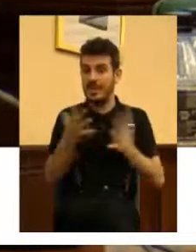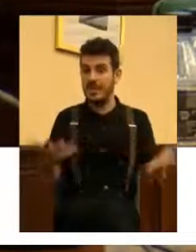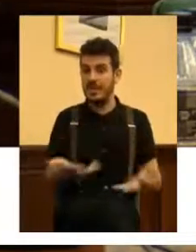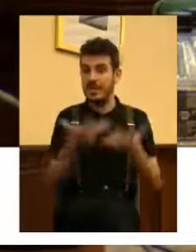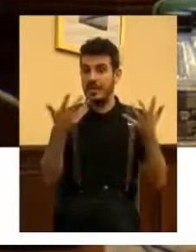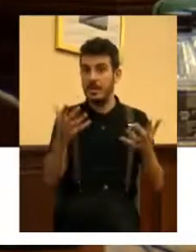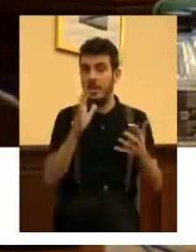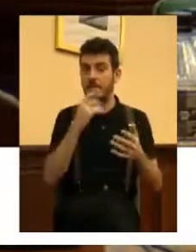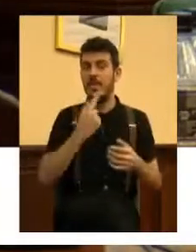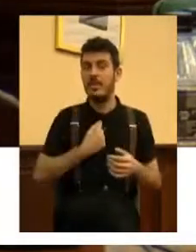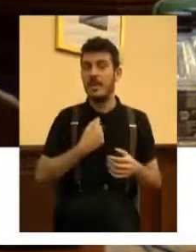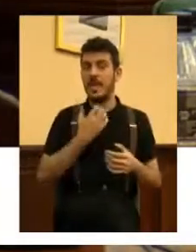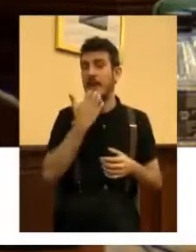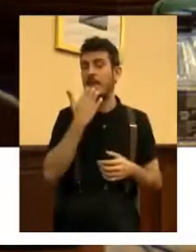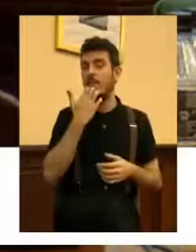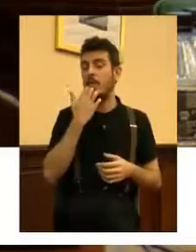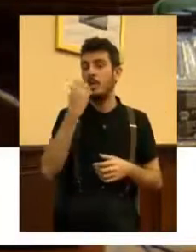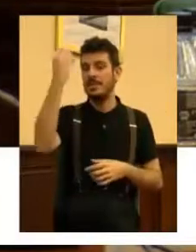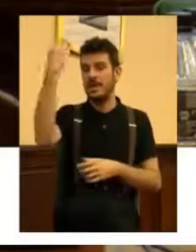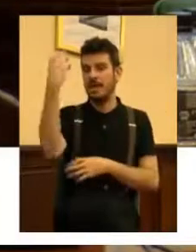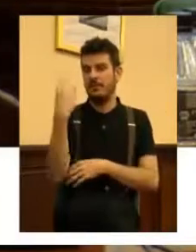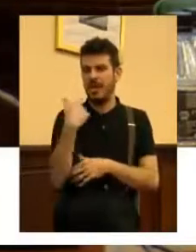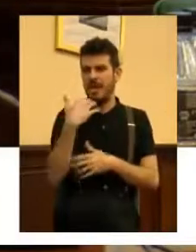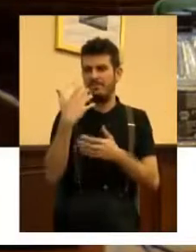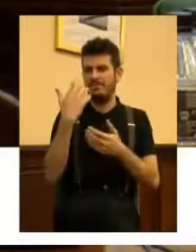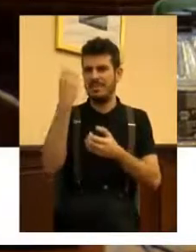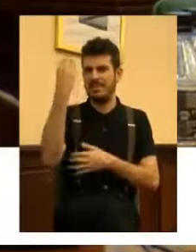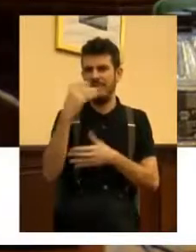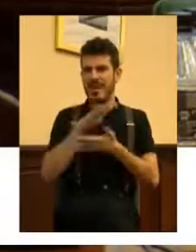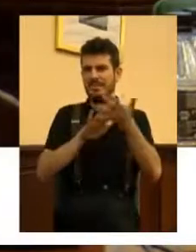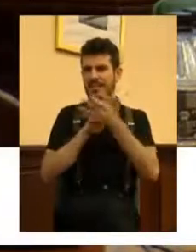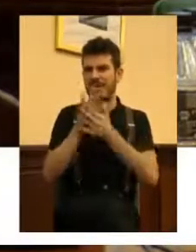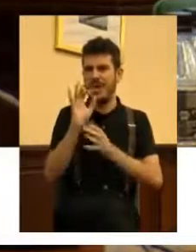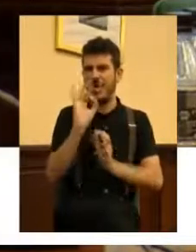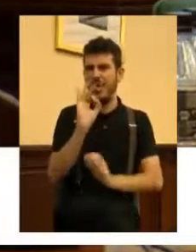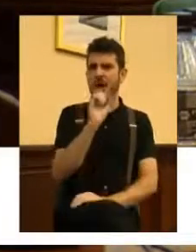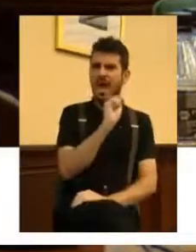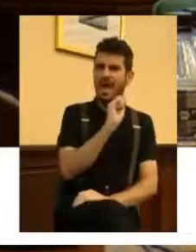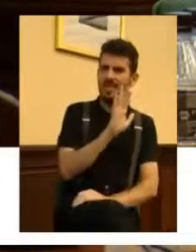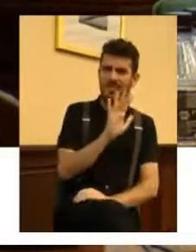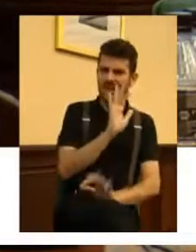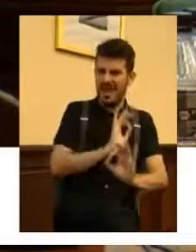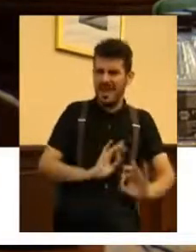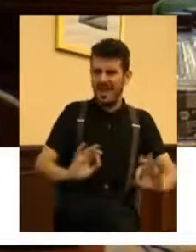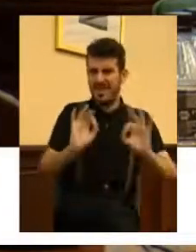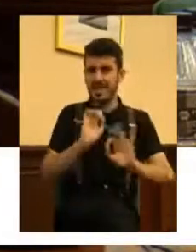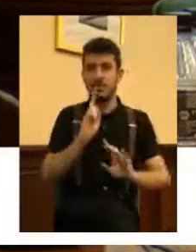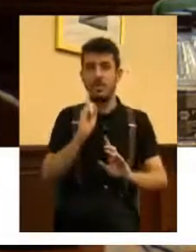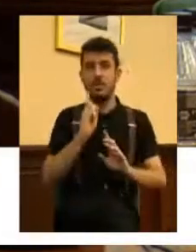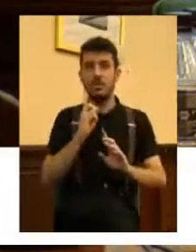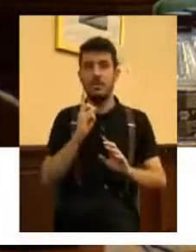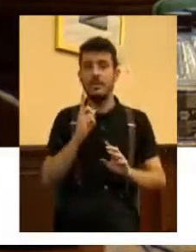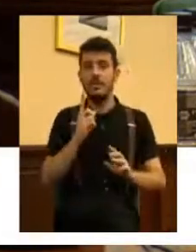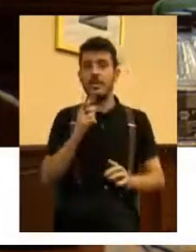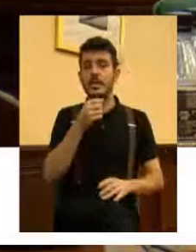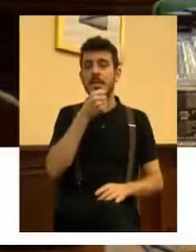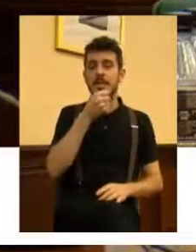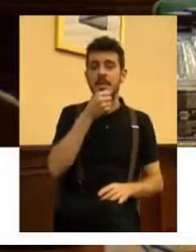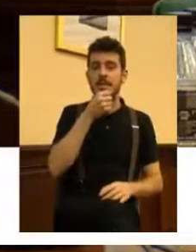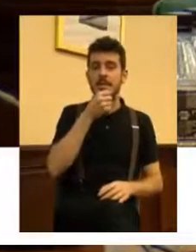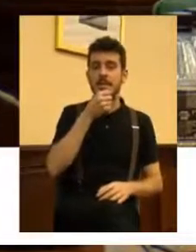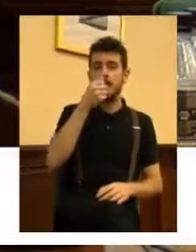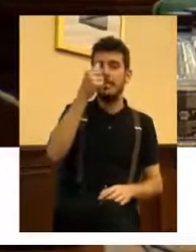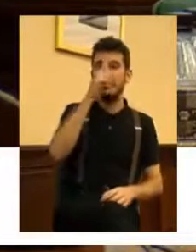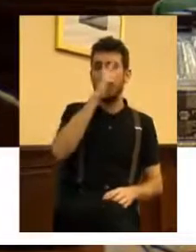pone el ejemplo de los semáforos, no hay ningún punto que hable de semáforos ni de A5, no, con respecto a sus diferencias con el Partido Socialista de